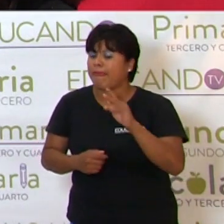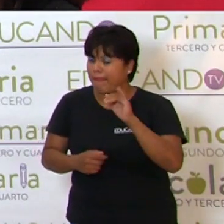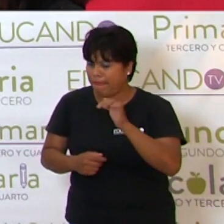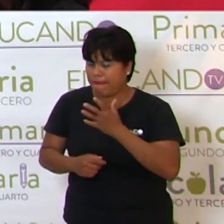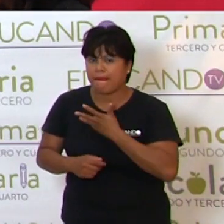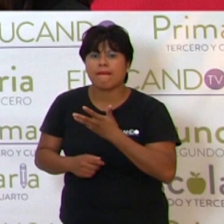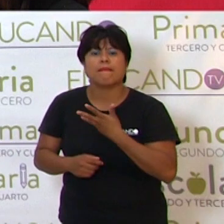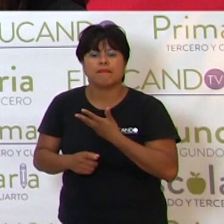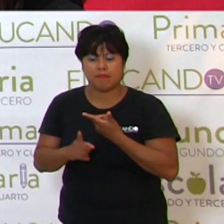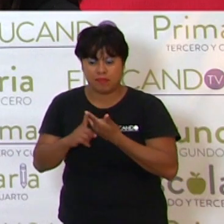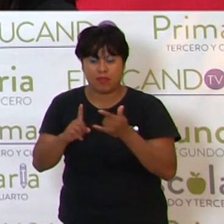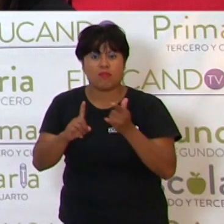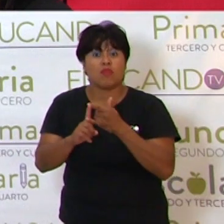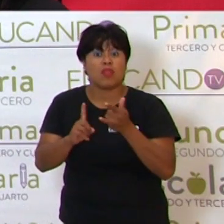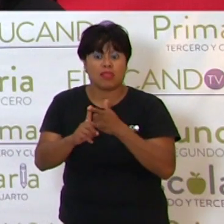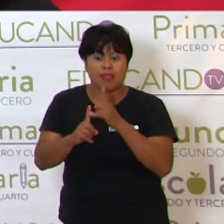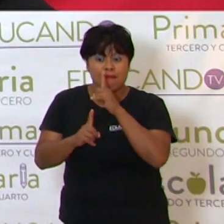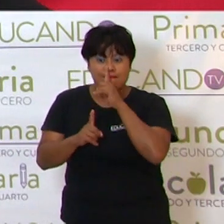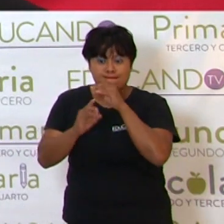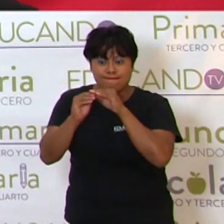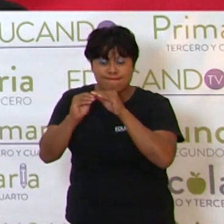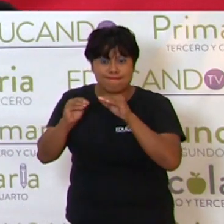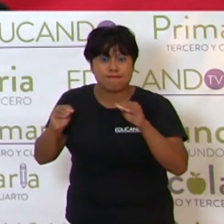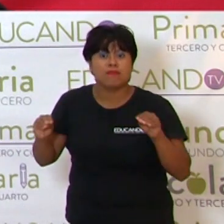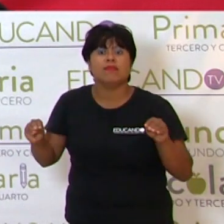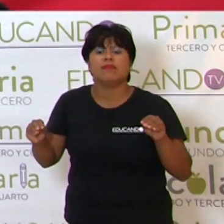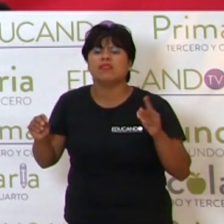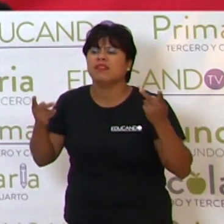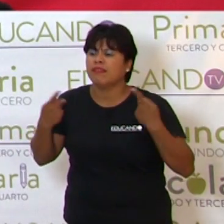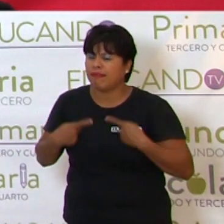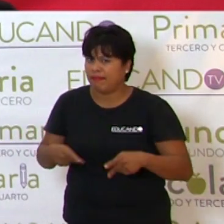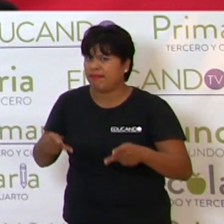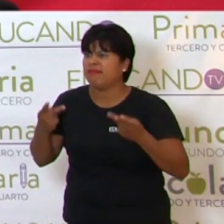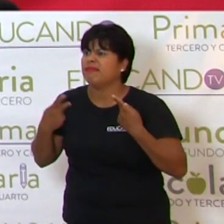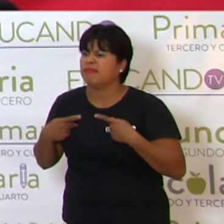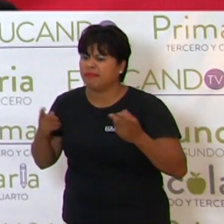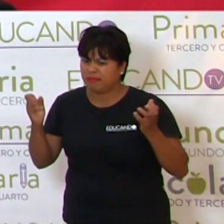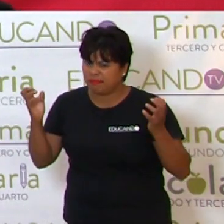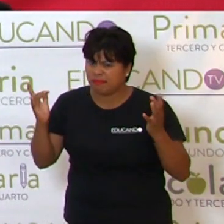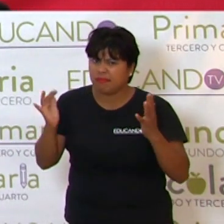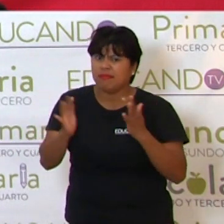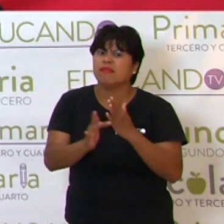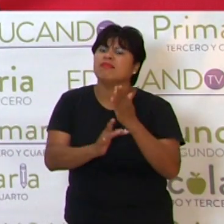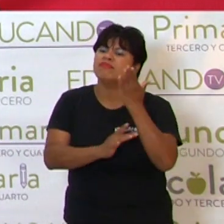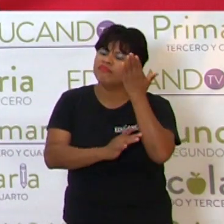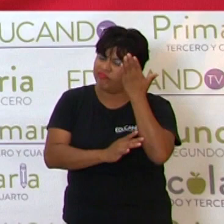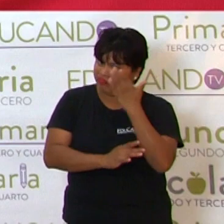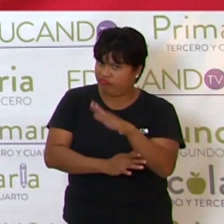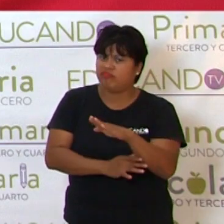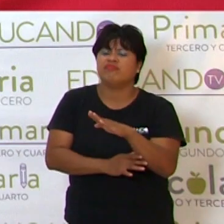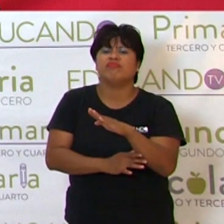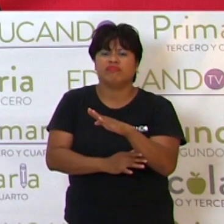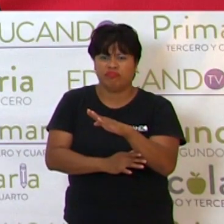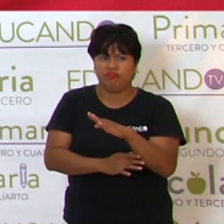tenemos una puerta aislante, la gente sí se enteraría.